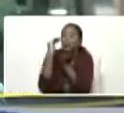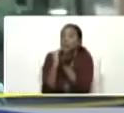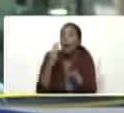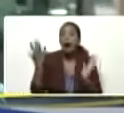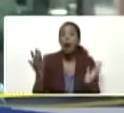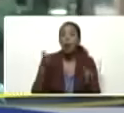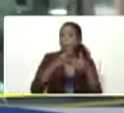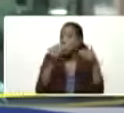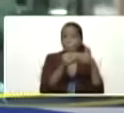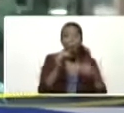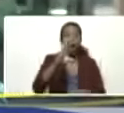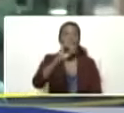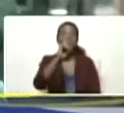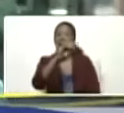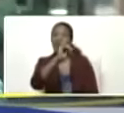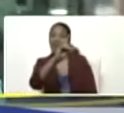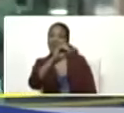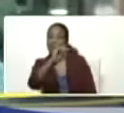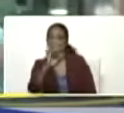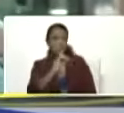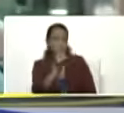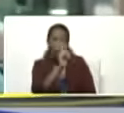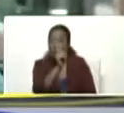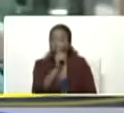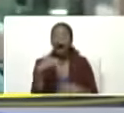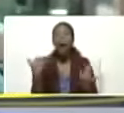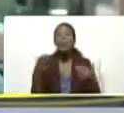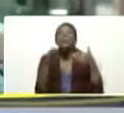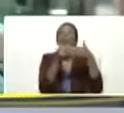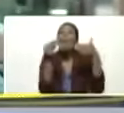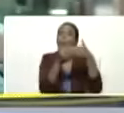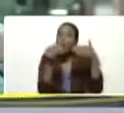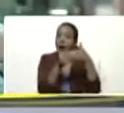con los dólares de Cadivi, ahora es con